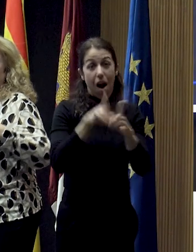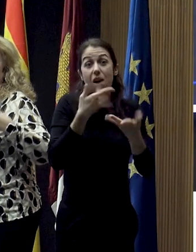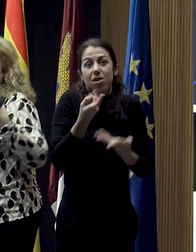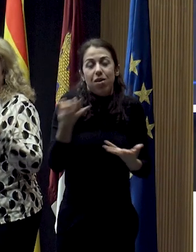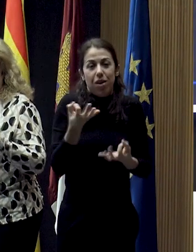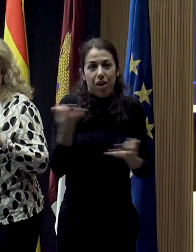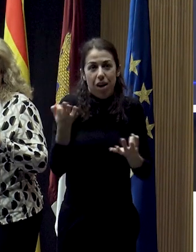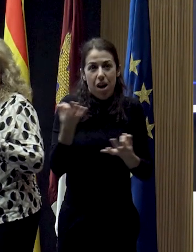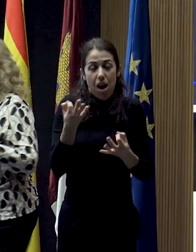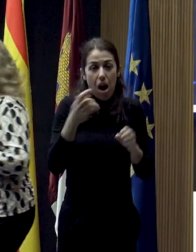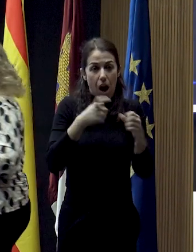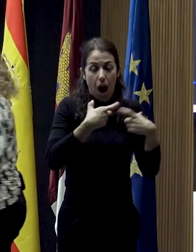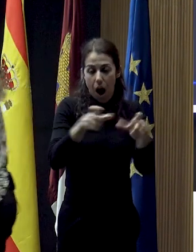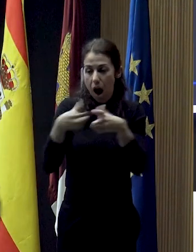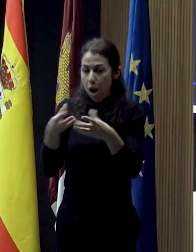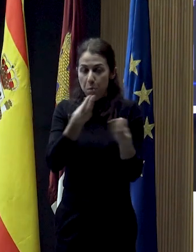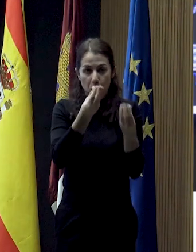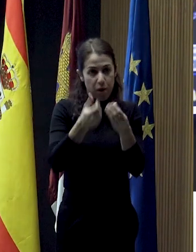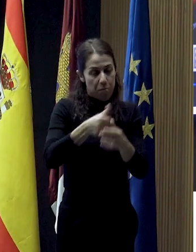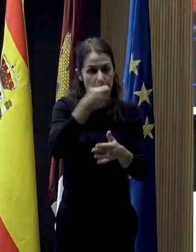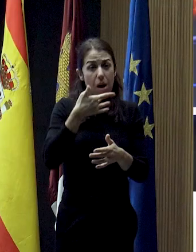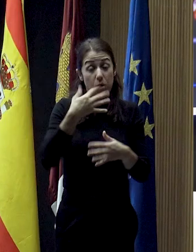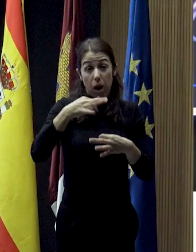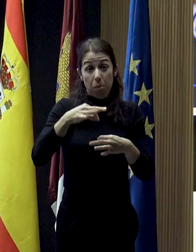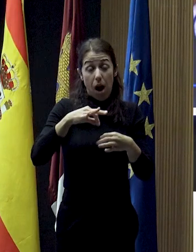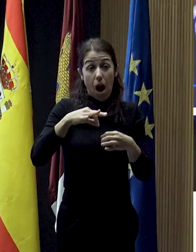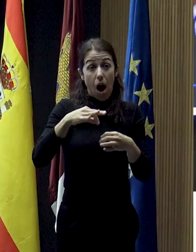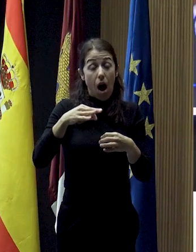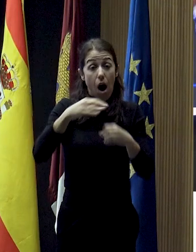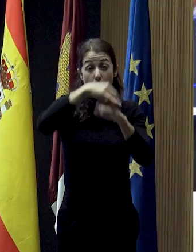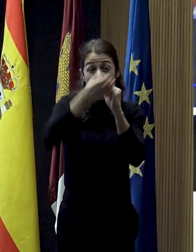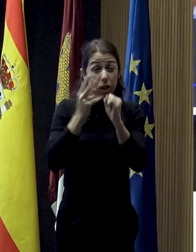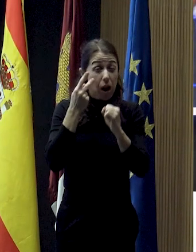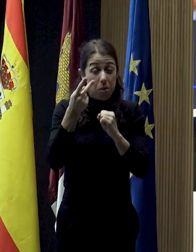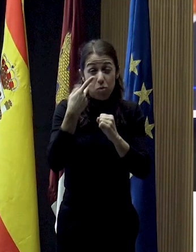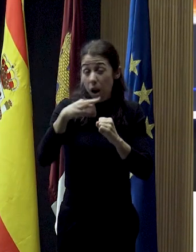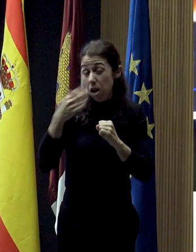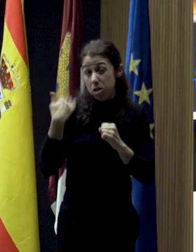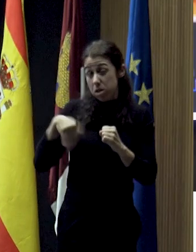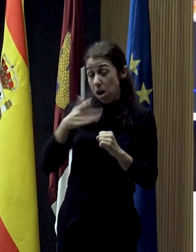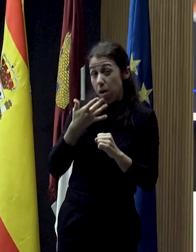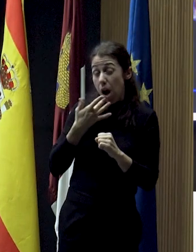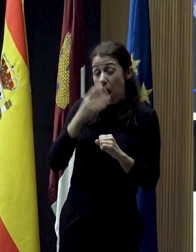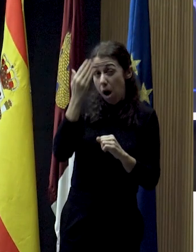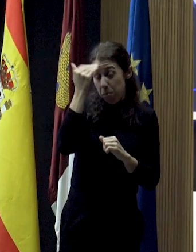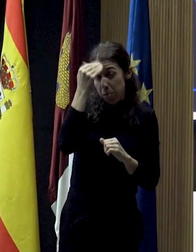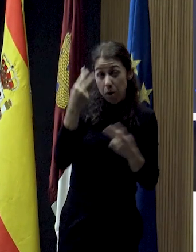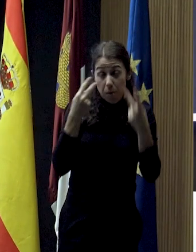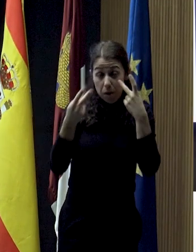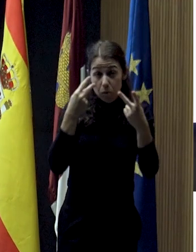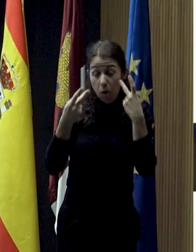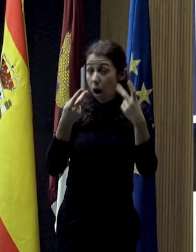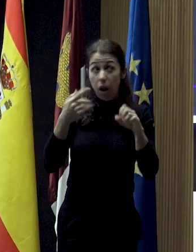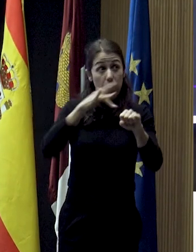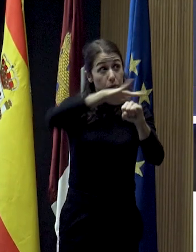necesitamos muchas más regiones cerebrales, no solamente en la corteza visual, que ya la teníamos. Fijaros que la memoria visual se activaba toda